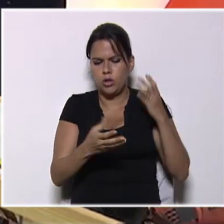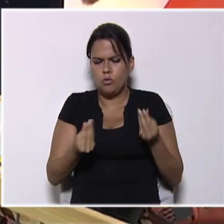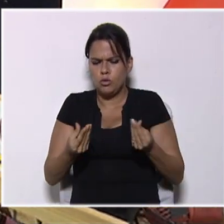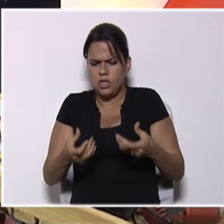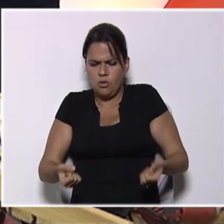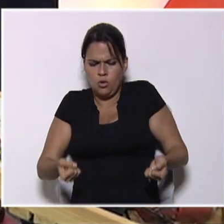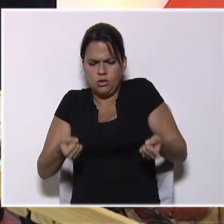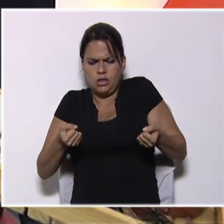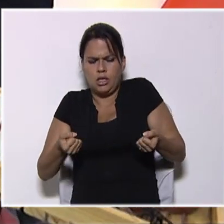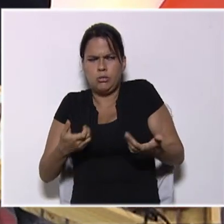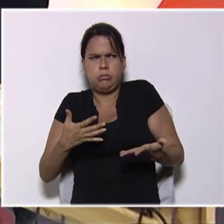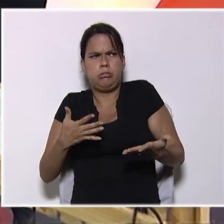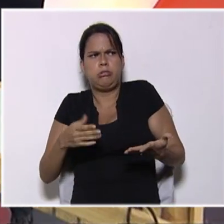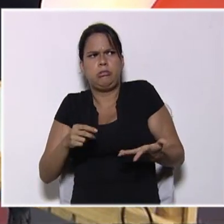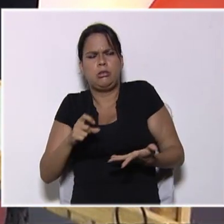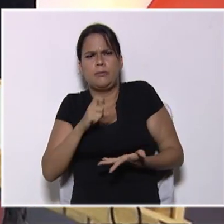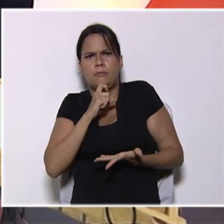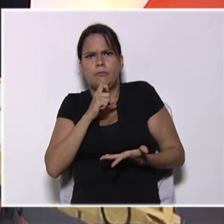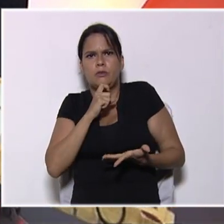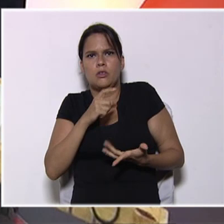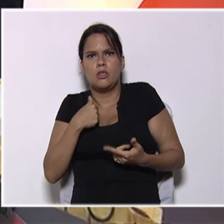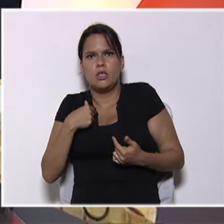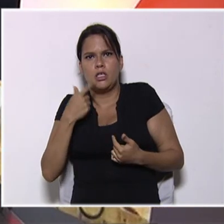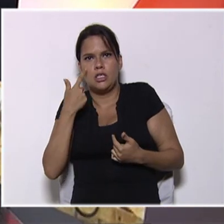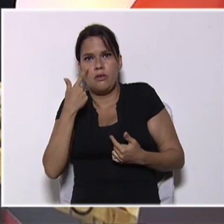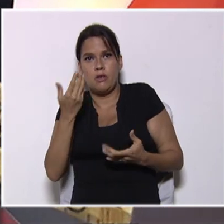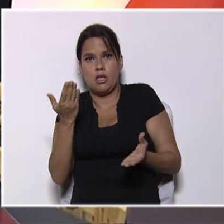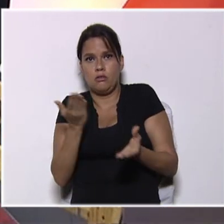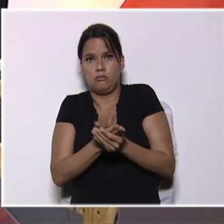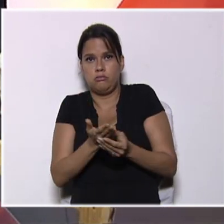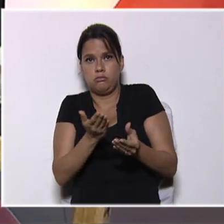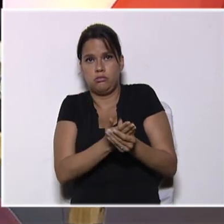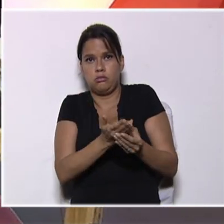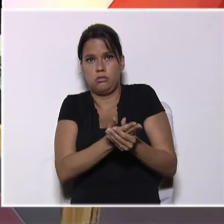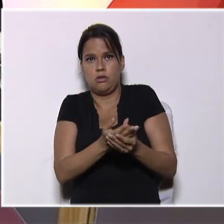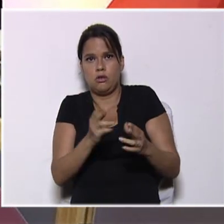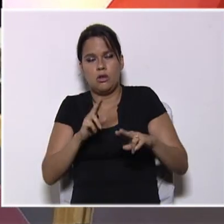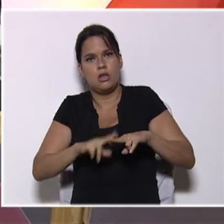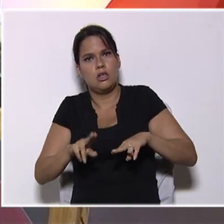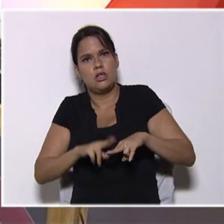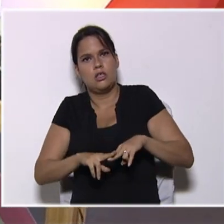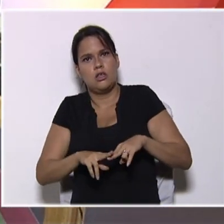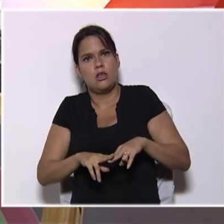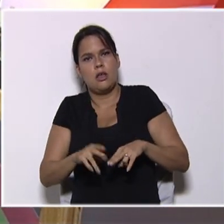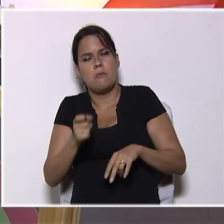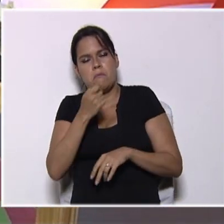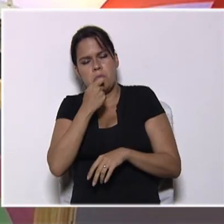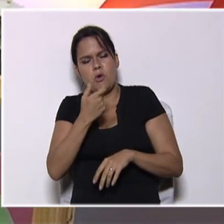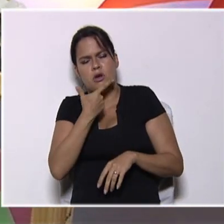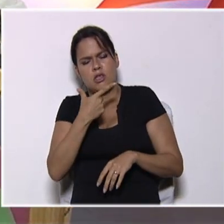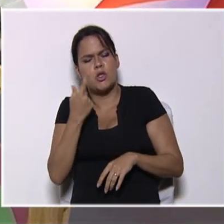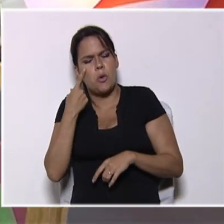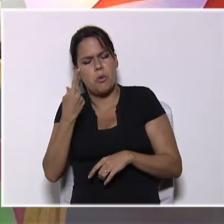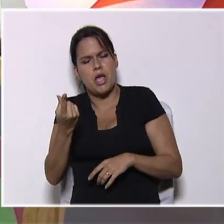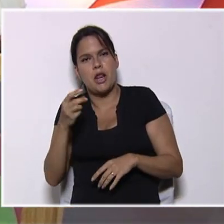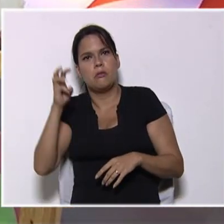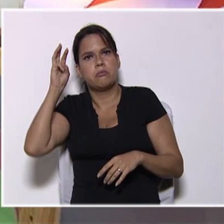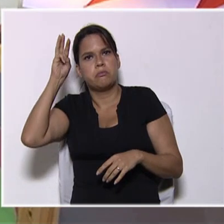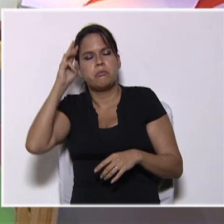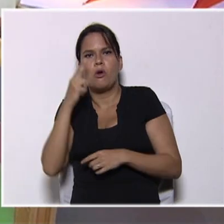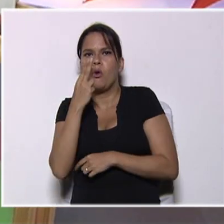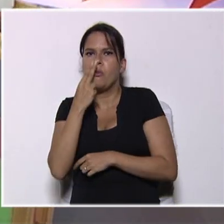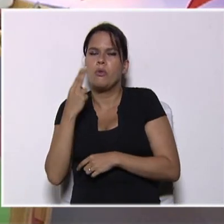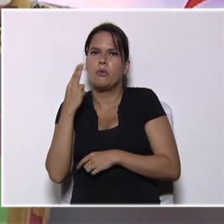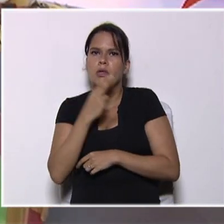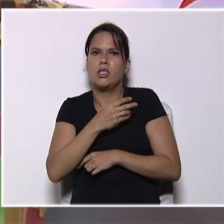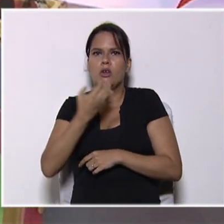iba cargada, y se veían que eran portafolios de niños. Y es bien bonito ver a una maestra, a un maestro comprometido con